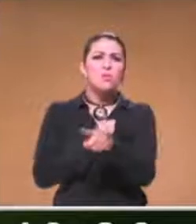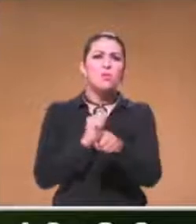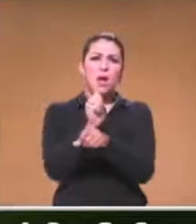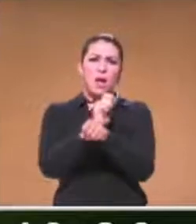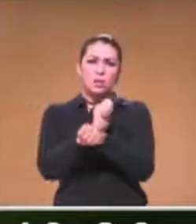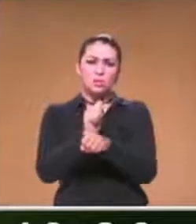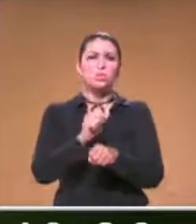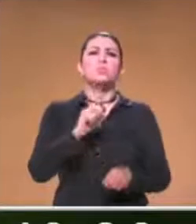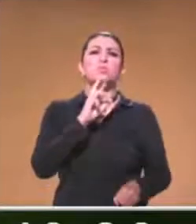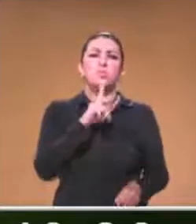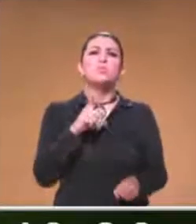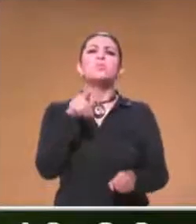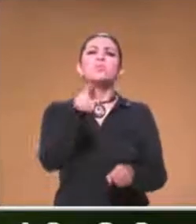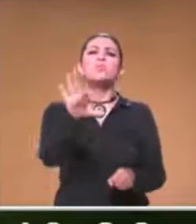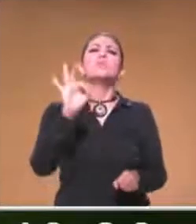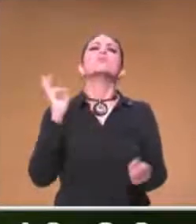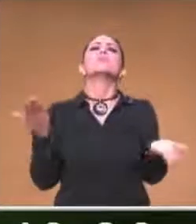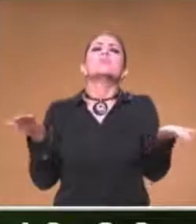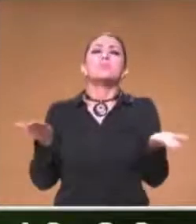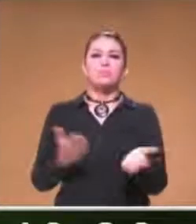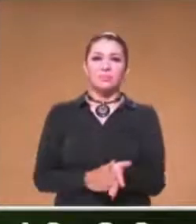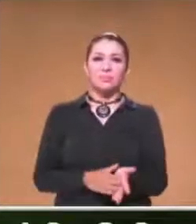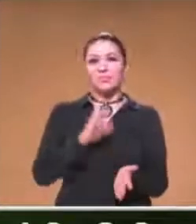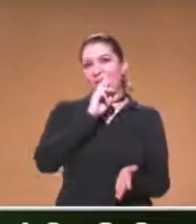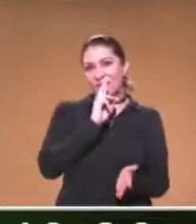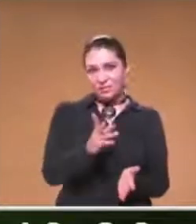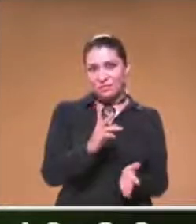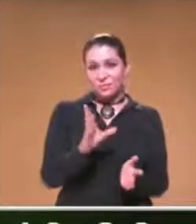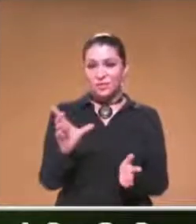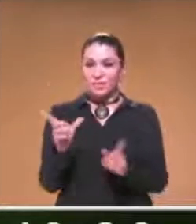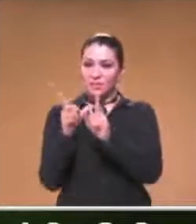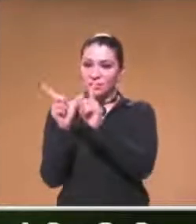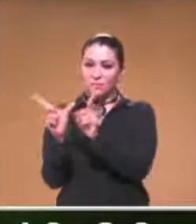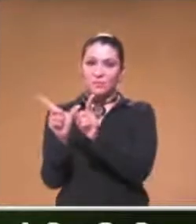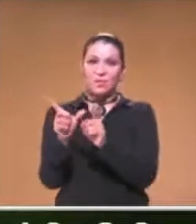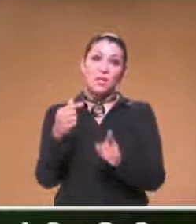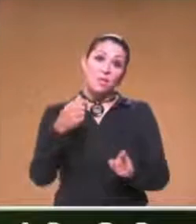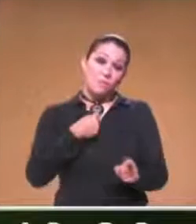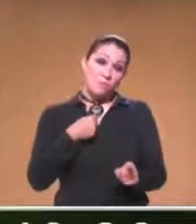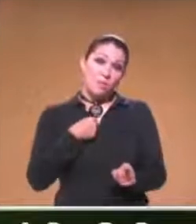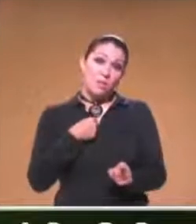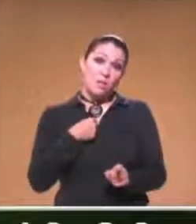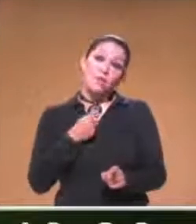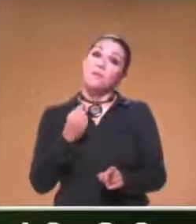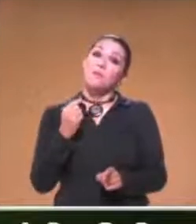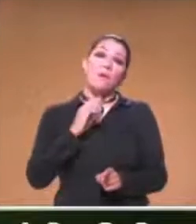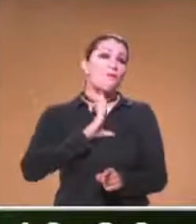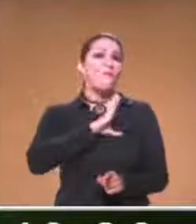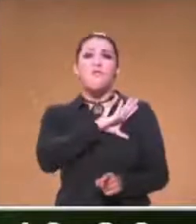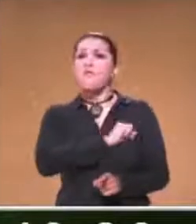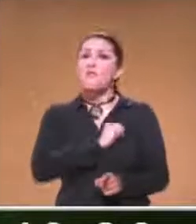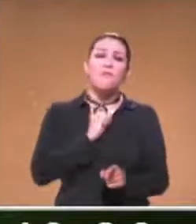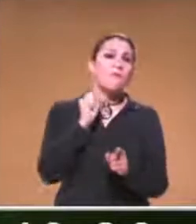La respuesta incluiría, una respuesta completa sería, my favorite actress